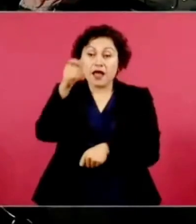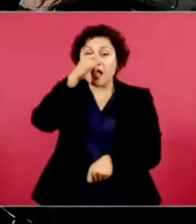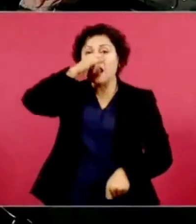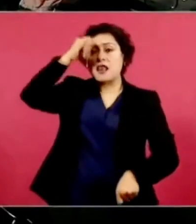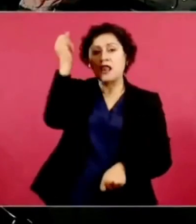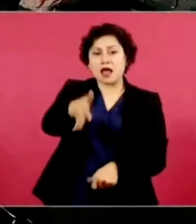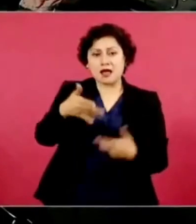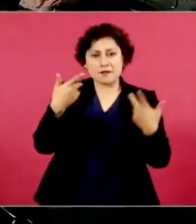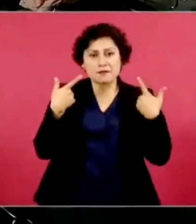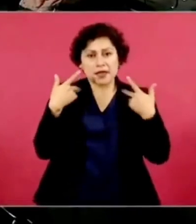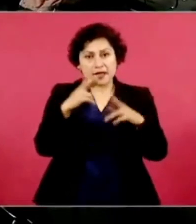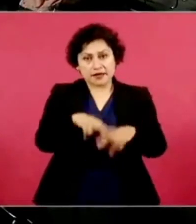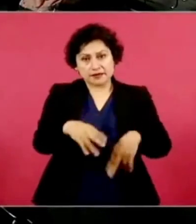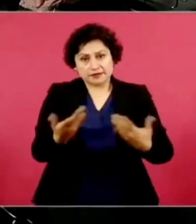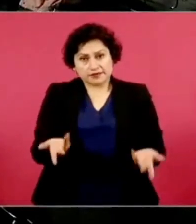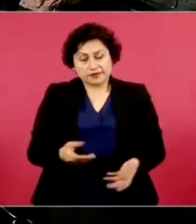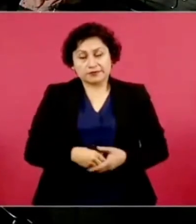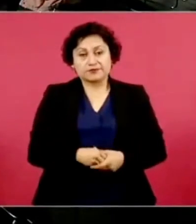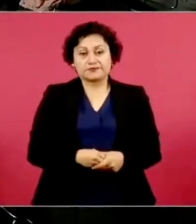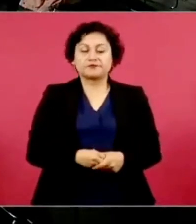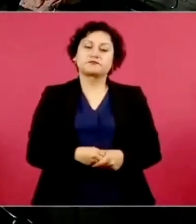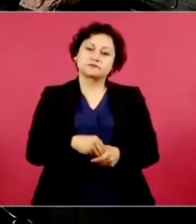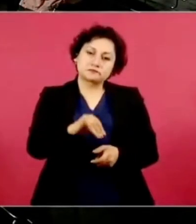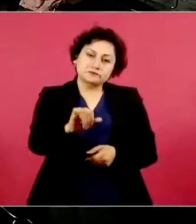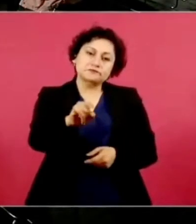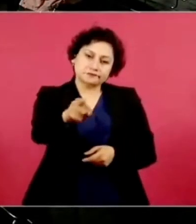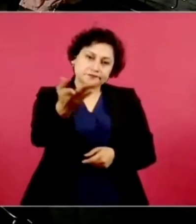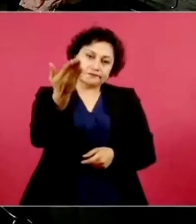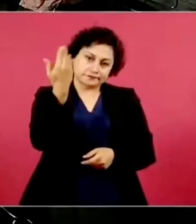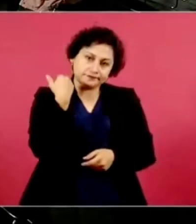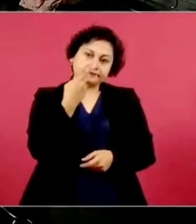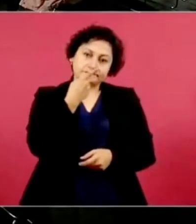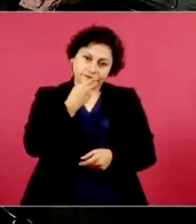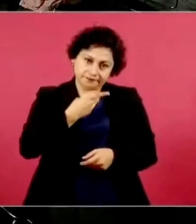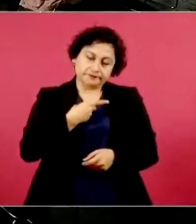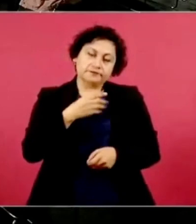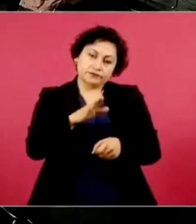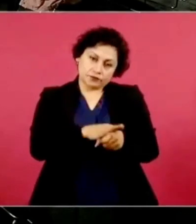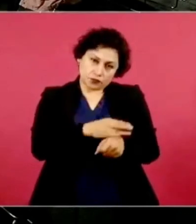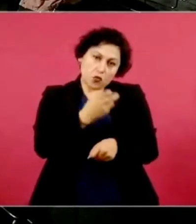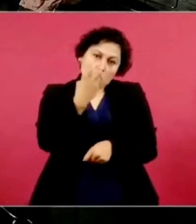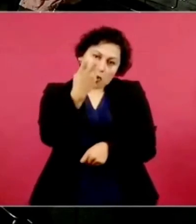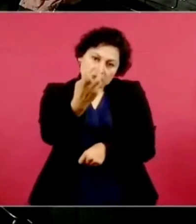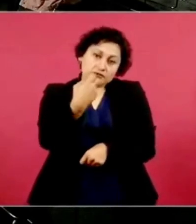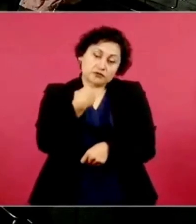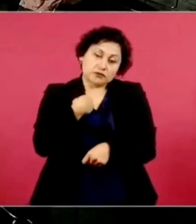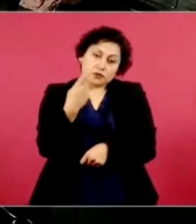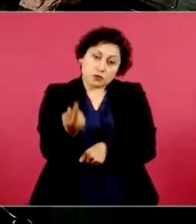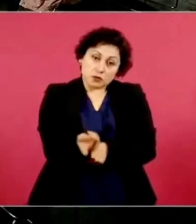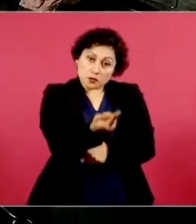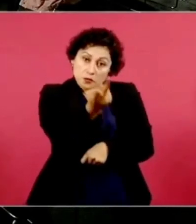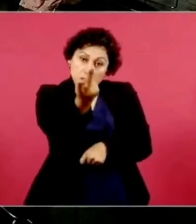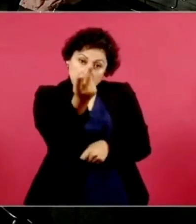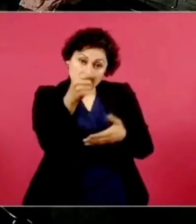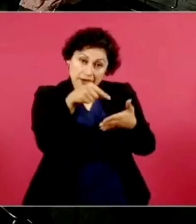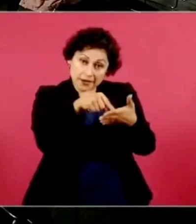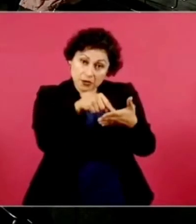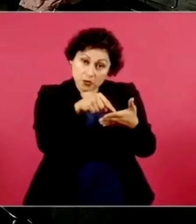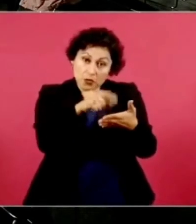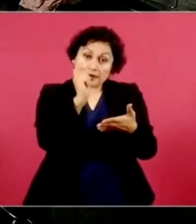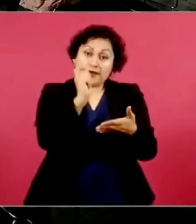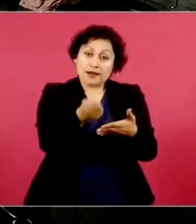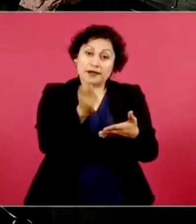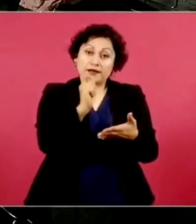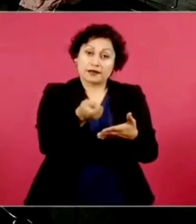importa tampoco que es, como se lo señalé al inicio de esta pregunta, estando la plana mayor de